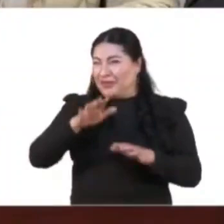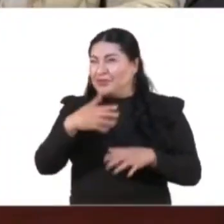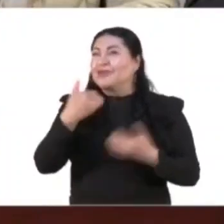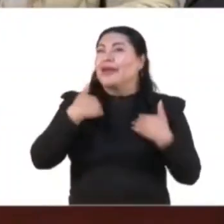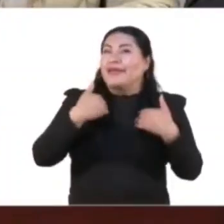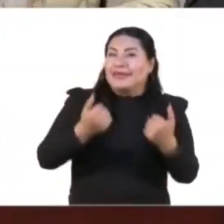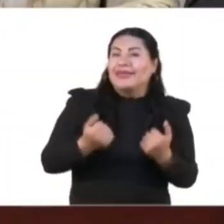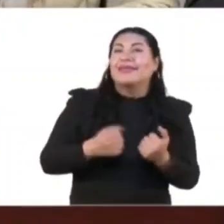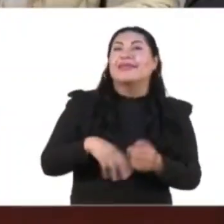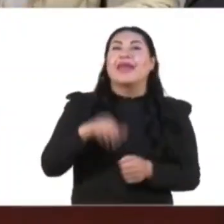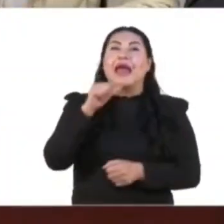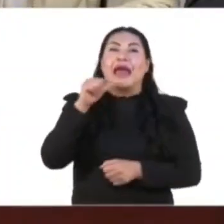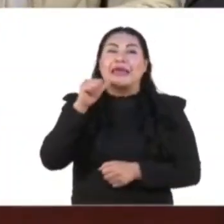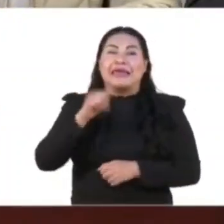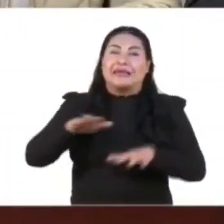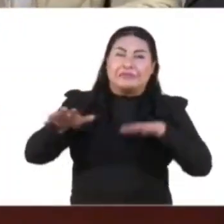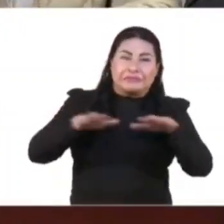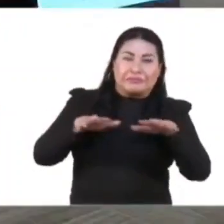ayer,